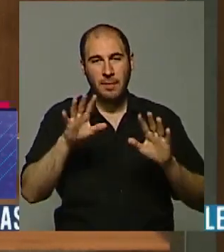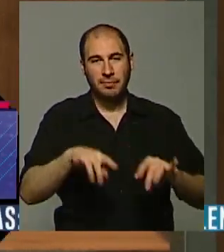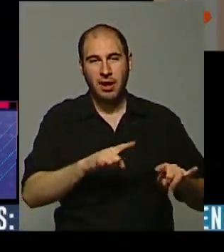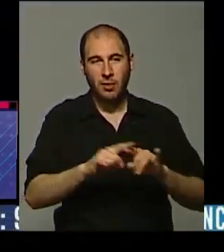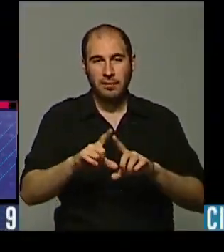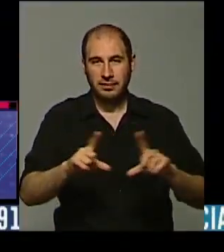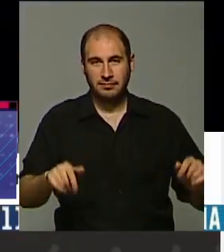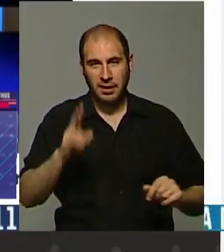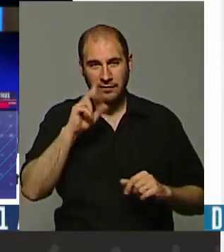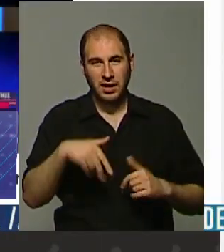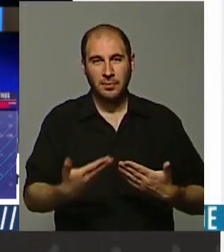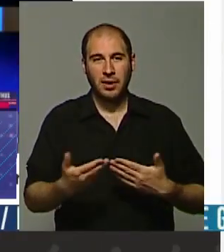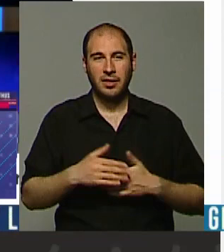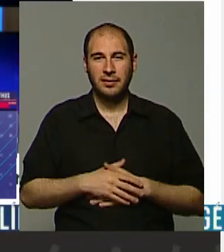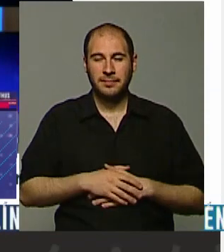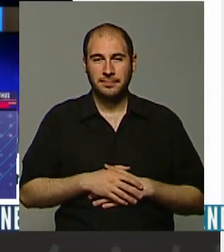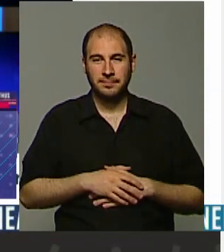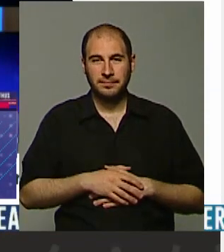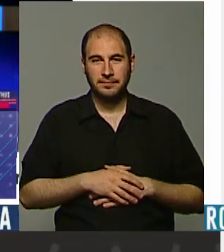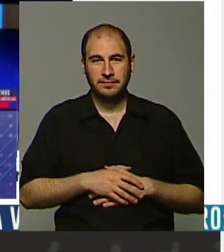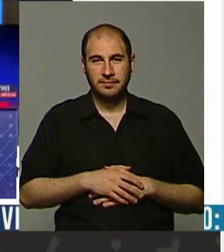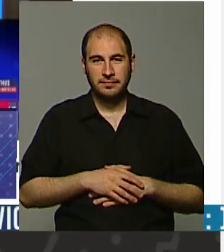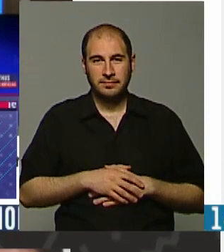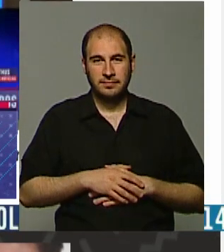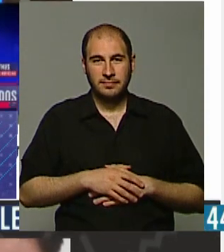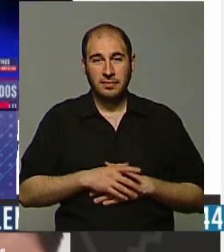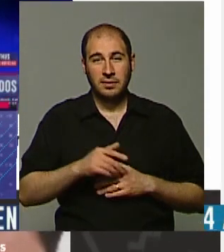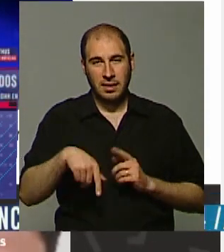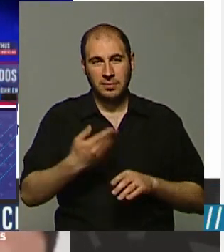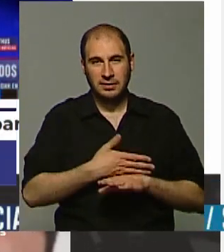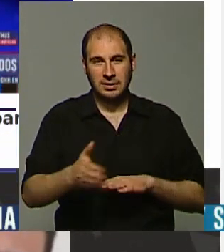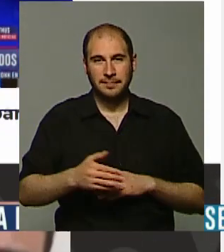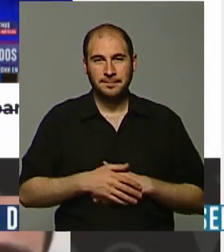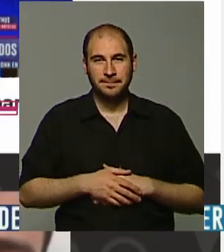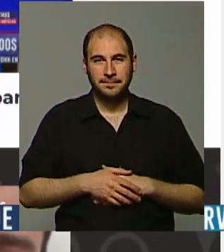sitio web www.unidiversidad.com.ar. Ya regresamos.